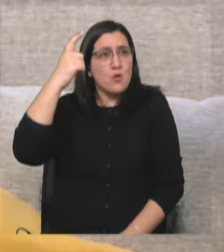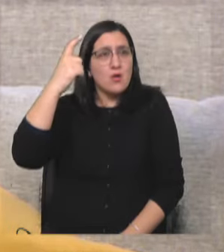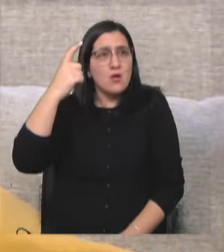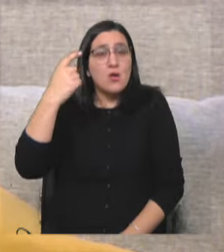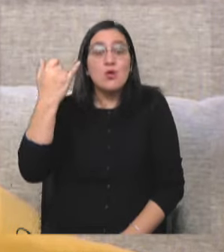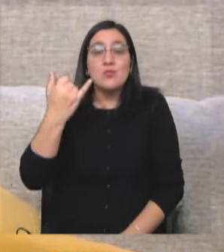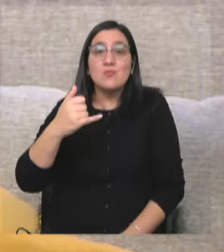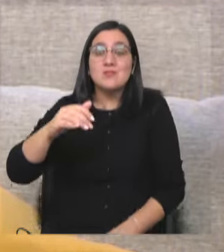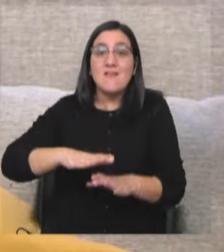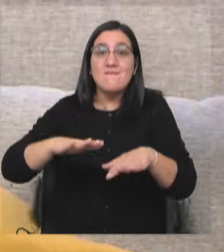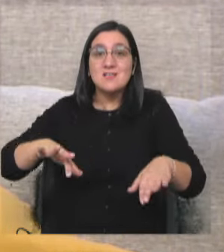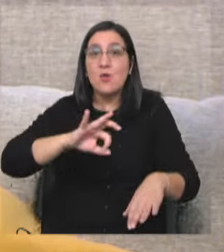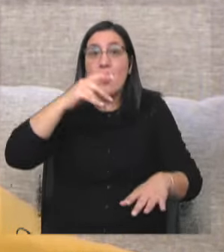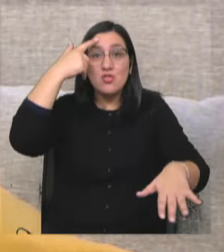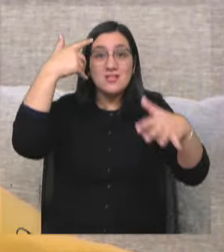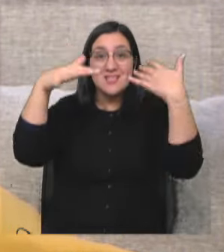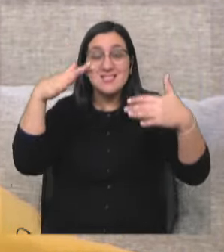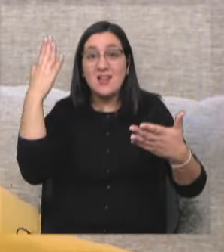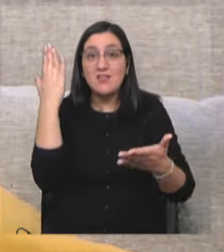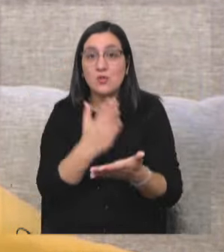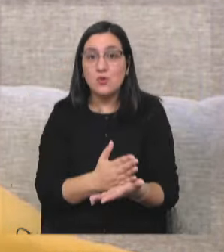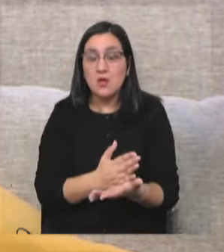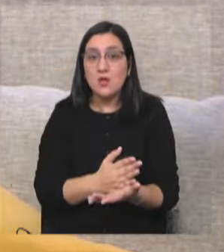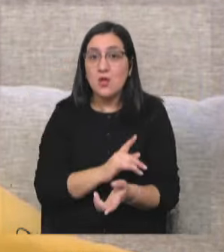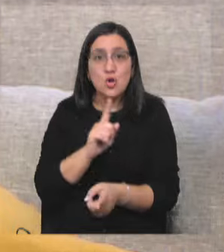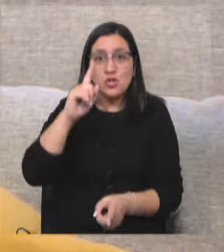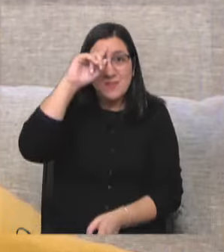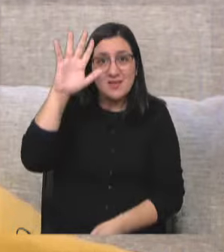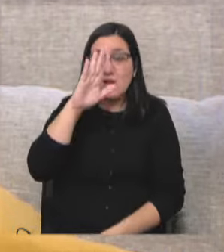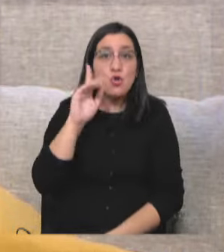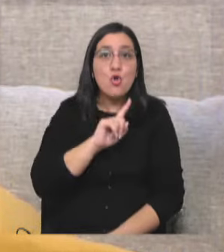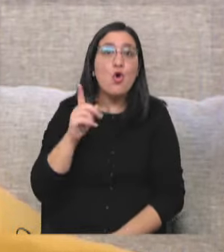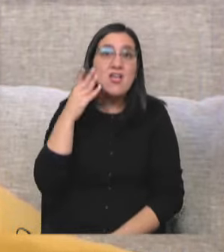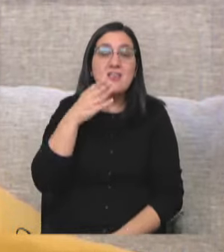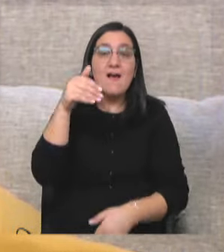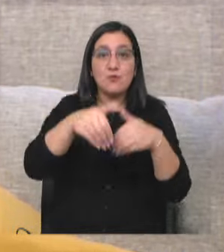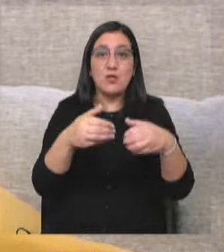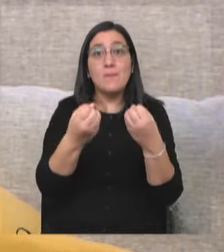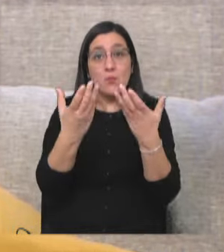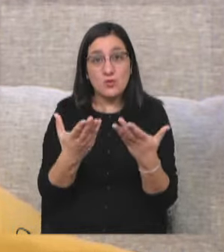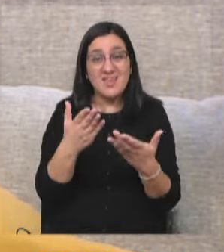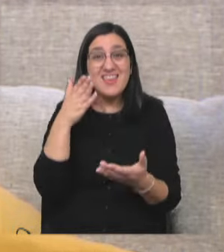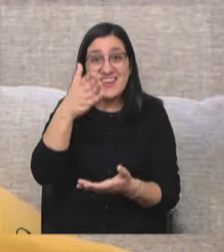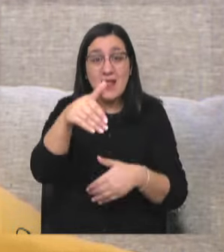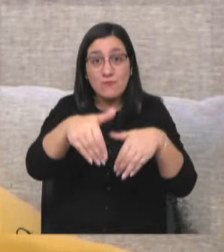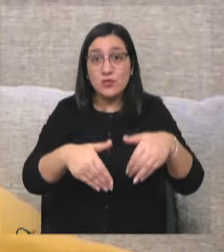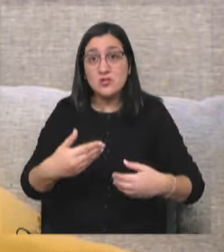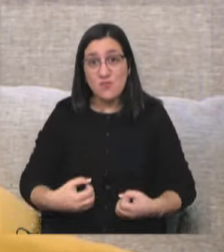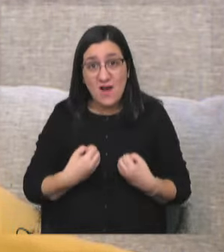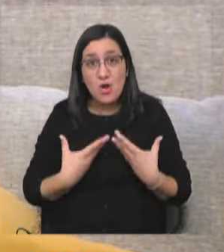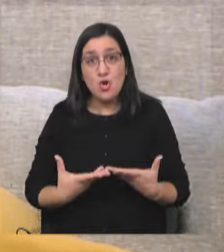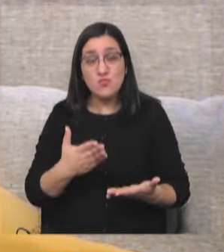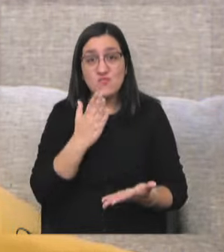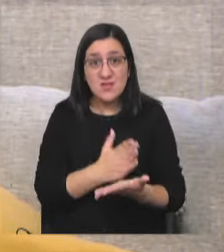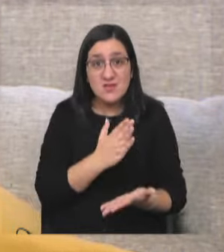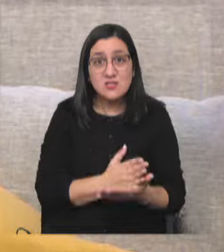la infancia o la adolescencia en la dictadura, no se nos pasa por la cabeza no ir a votar. Ah, no. Porque ir a votar es un valor en sí mismo, algo